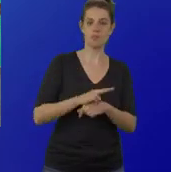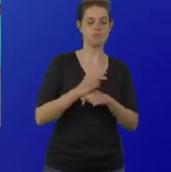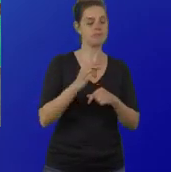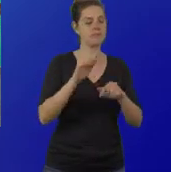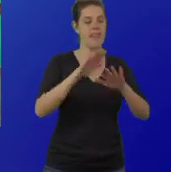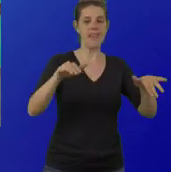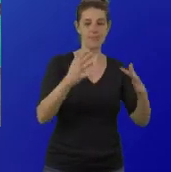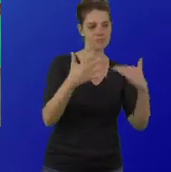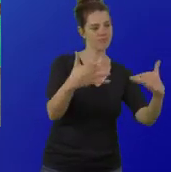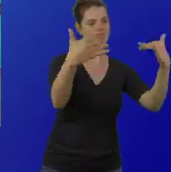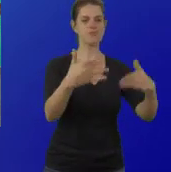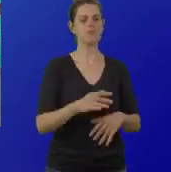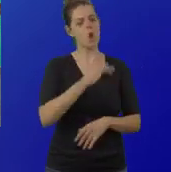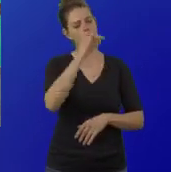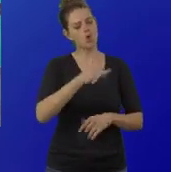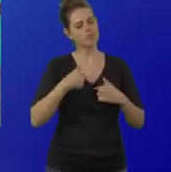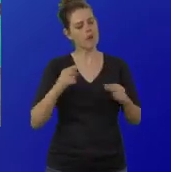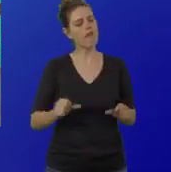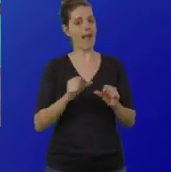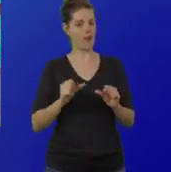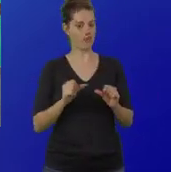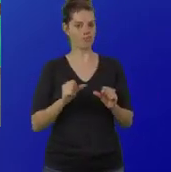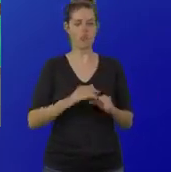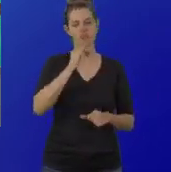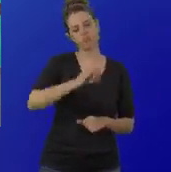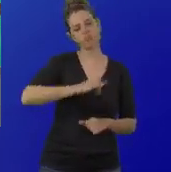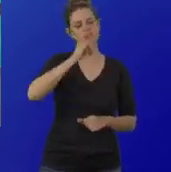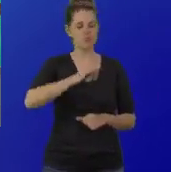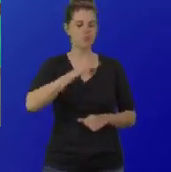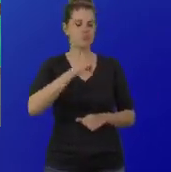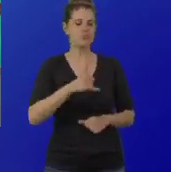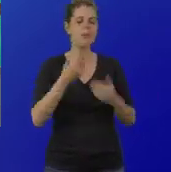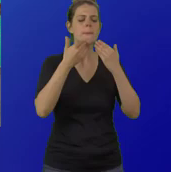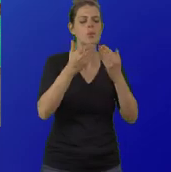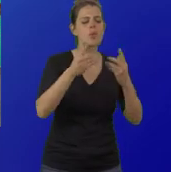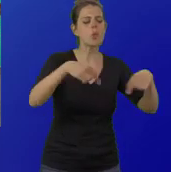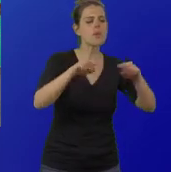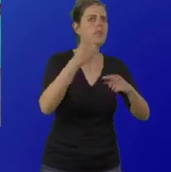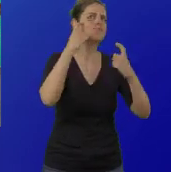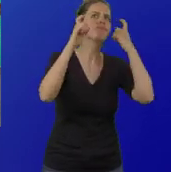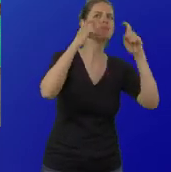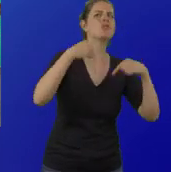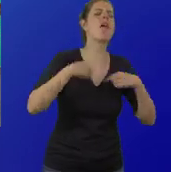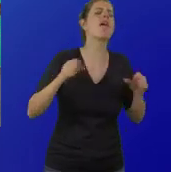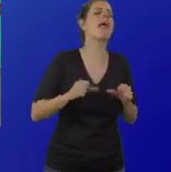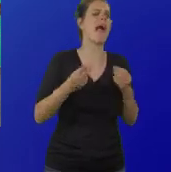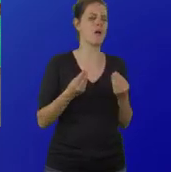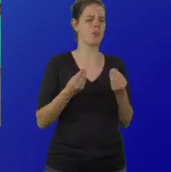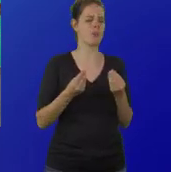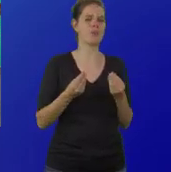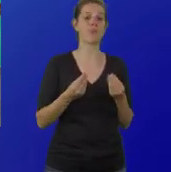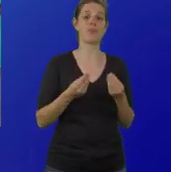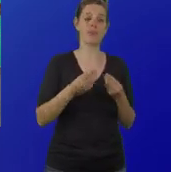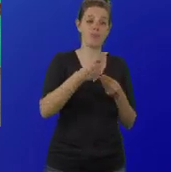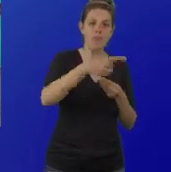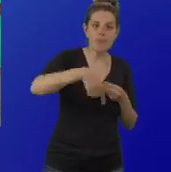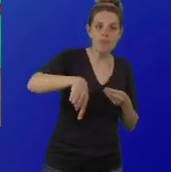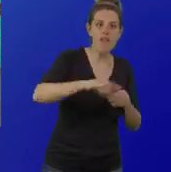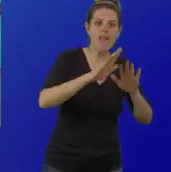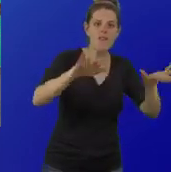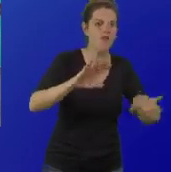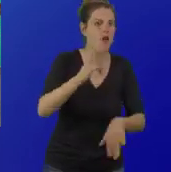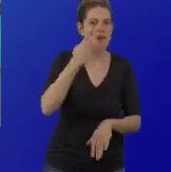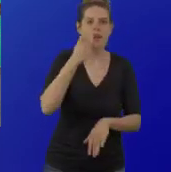de nuestras dos escuelas qué hacía ella. Y les empezó a preguntar, ¿qué otras cosas puedo hacer? Ninguno de los niños